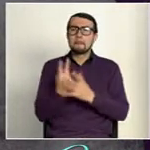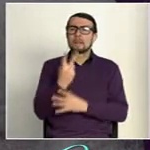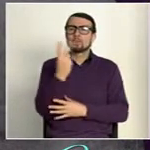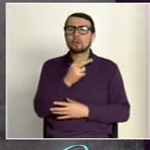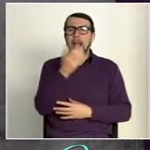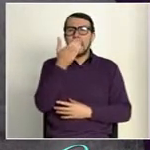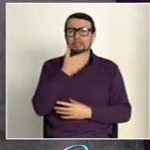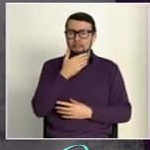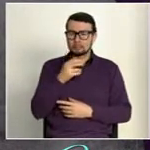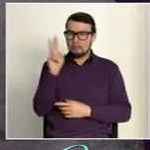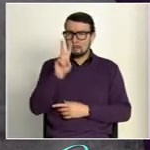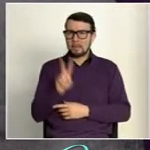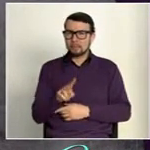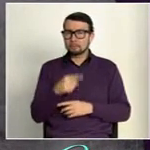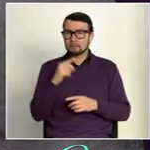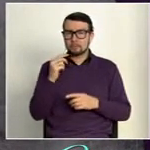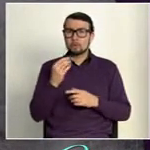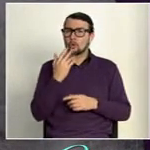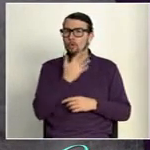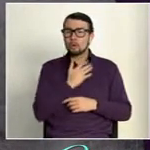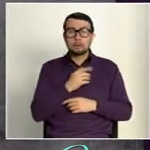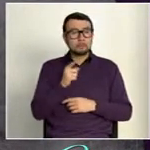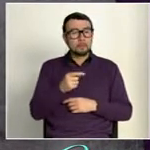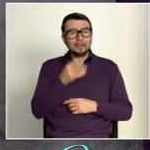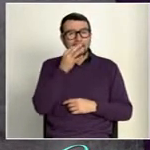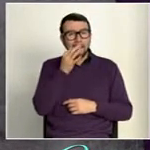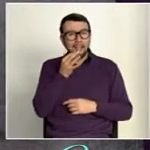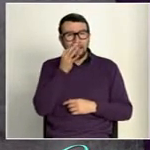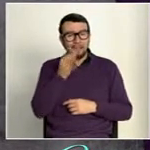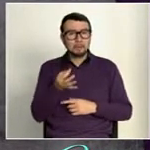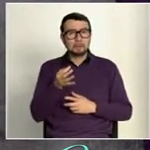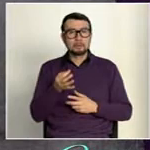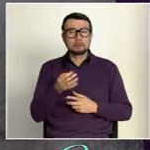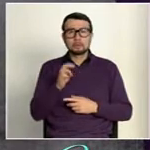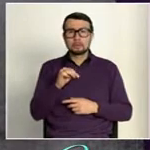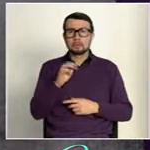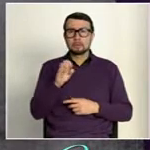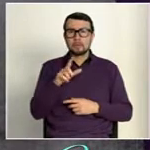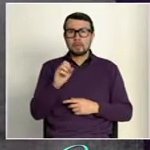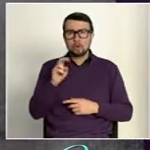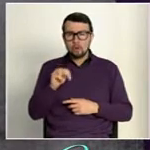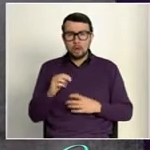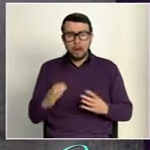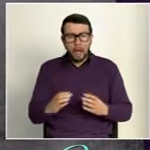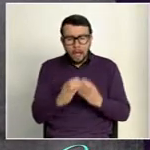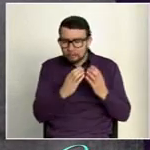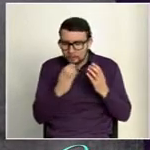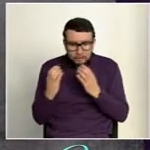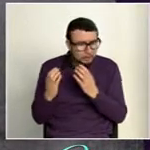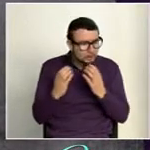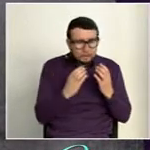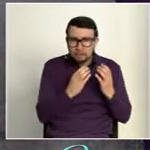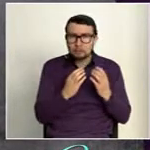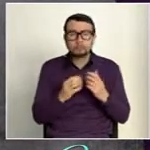variadas, el mango, el melón, la patilla, todos los alimentos que nos dan